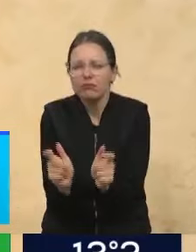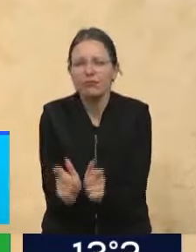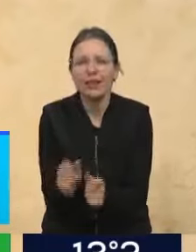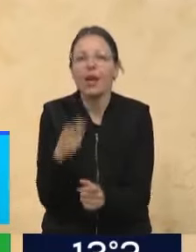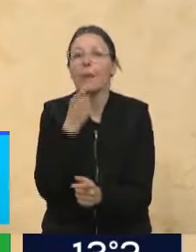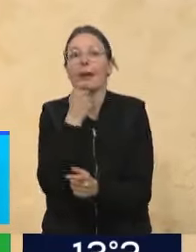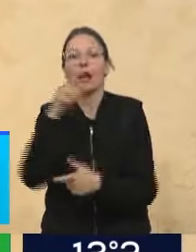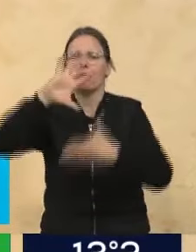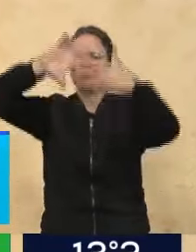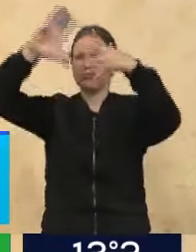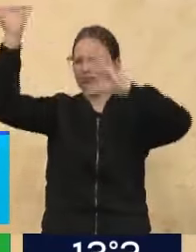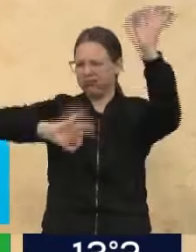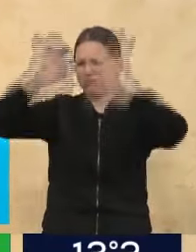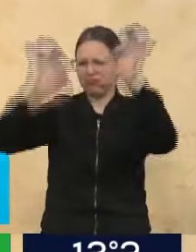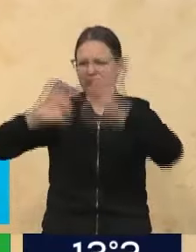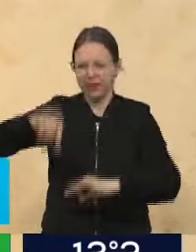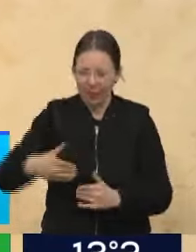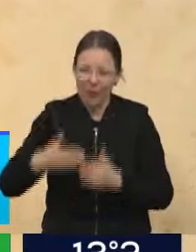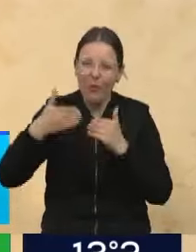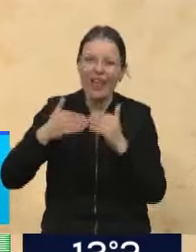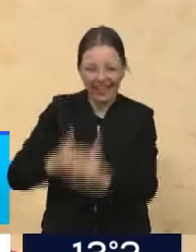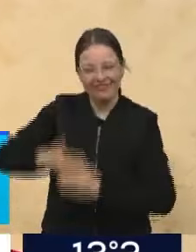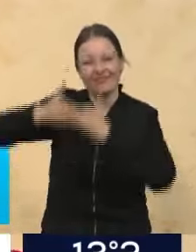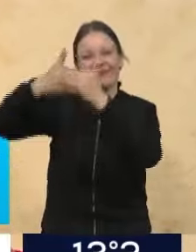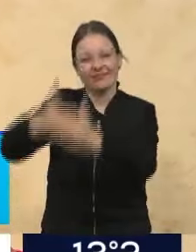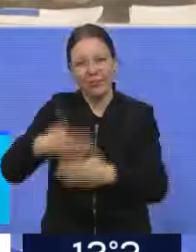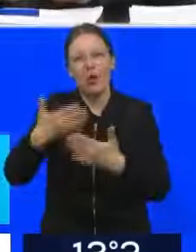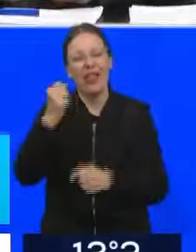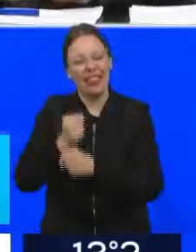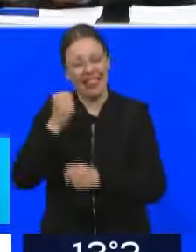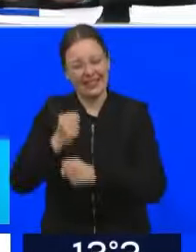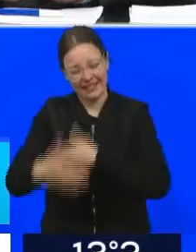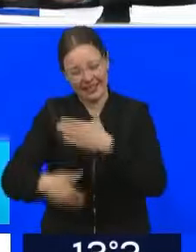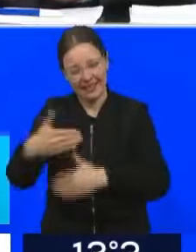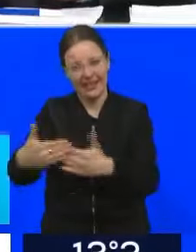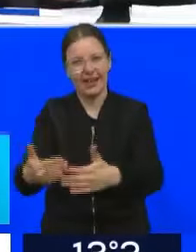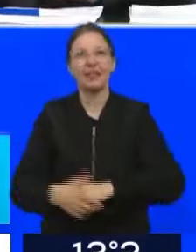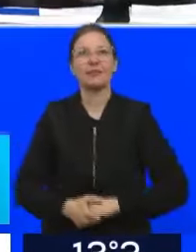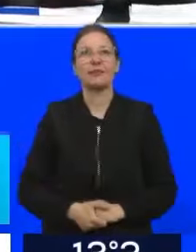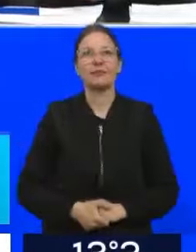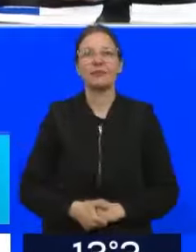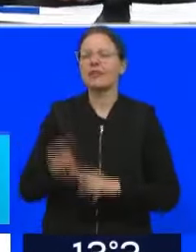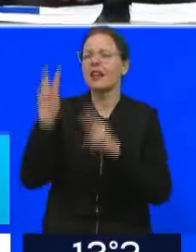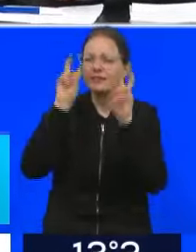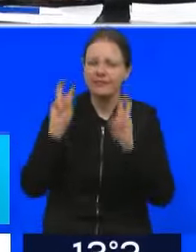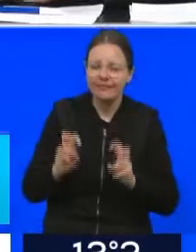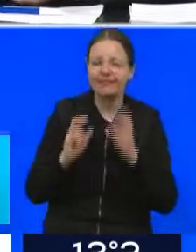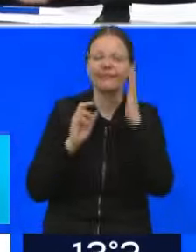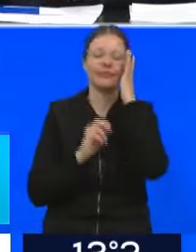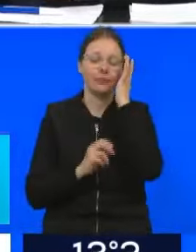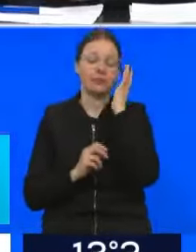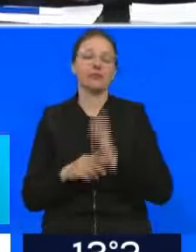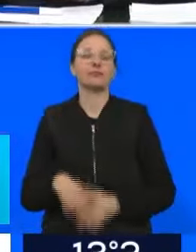climática, pueda seguir trabajando en el próximo ciclo agrícola. El análisis, Marcelo. Bueno, se sacaron el